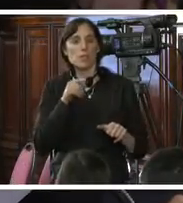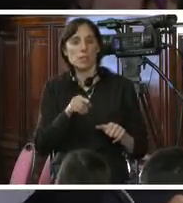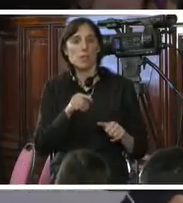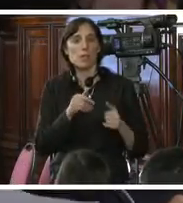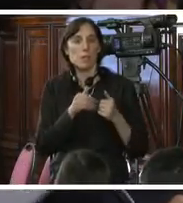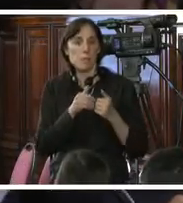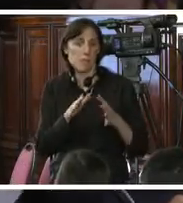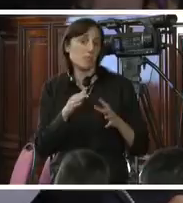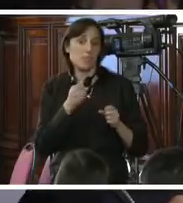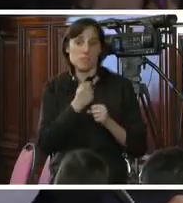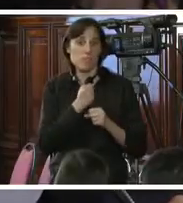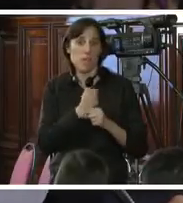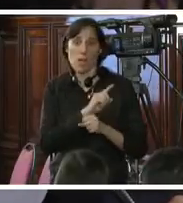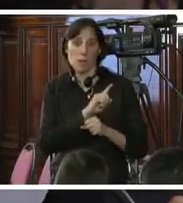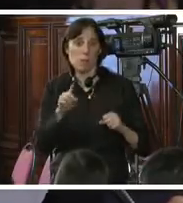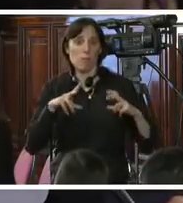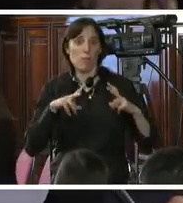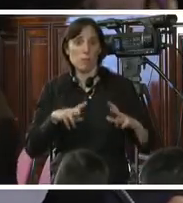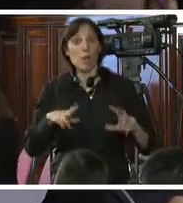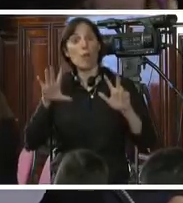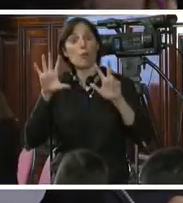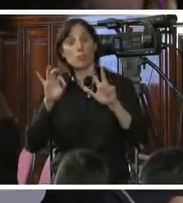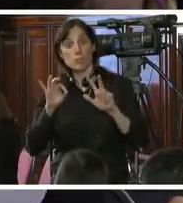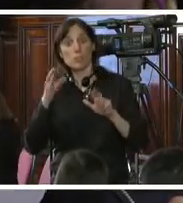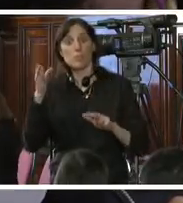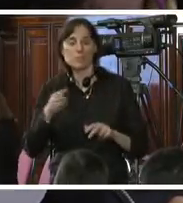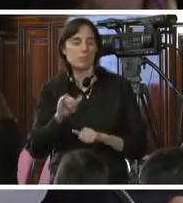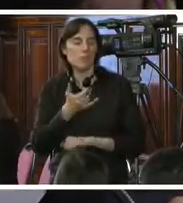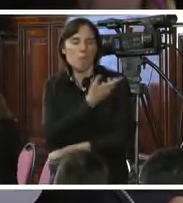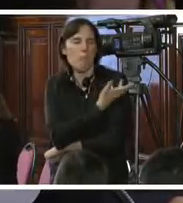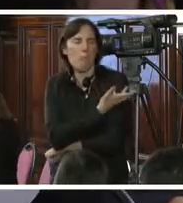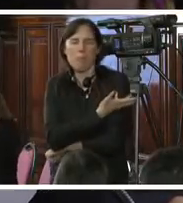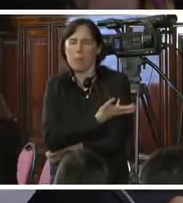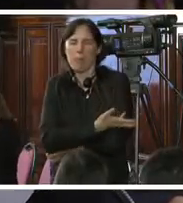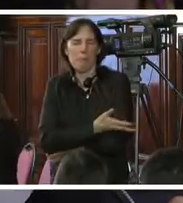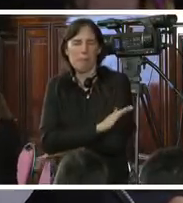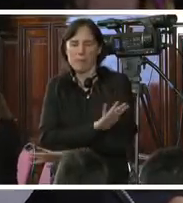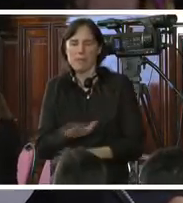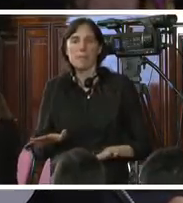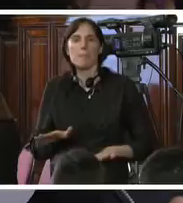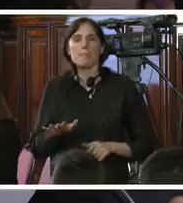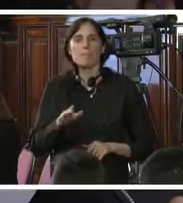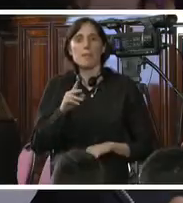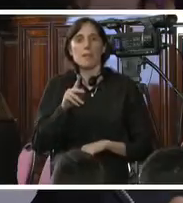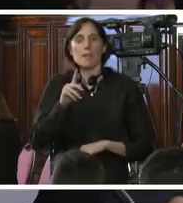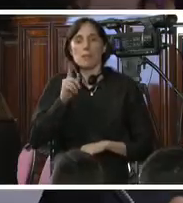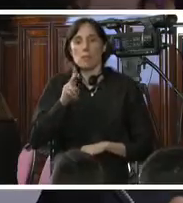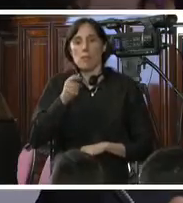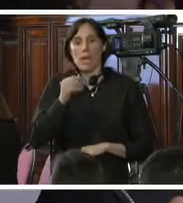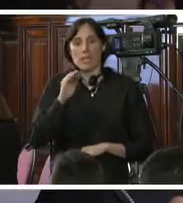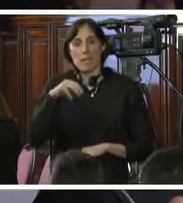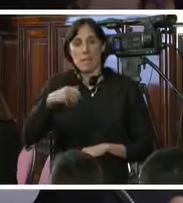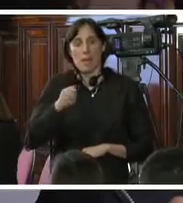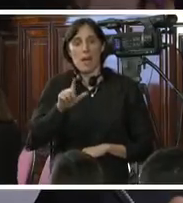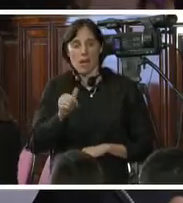mercado informal de trabajo y el 80% se constituye en pobreza extrema. En Guatemala, el 90% de las niñas